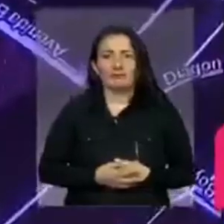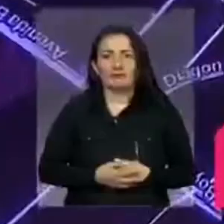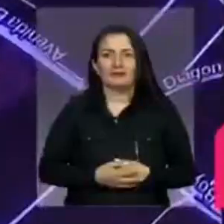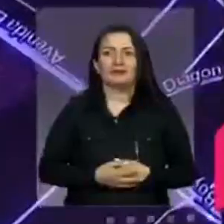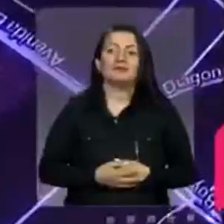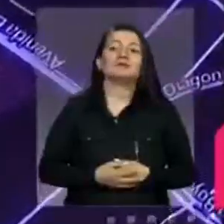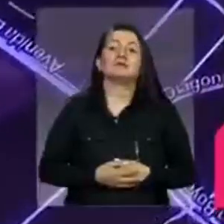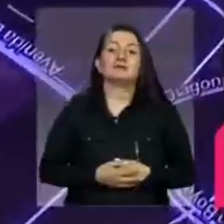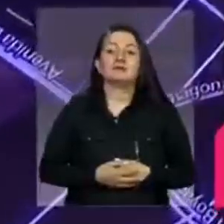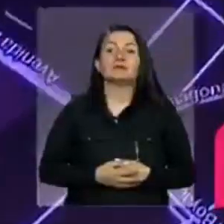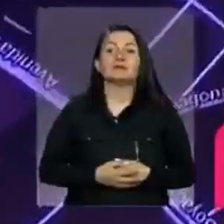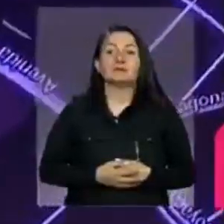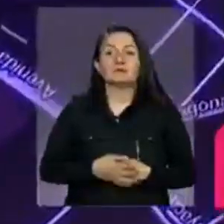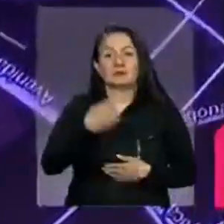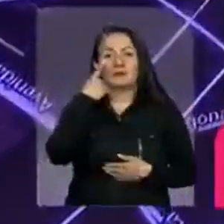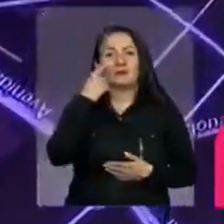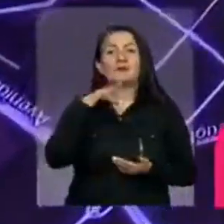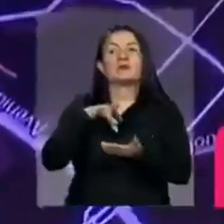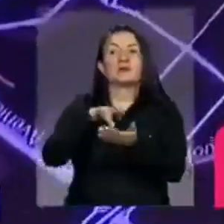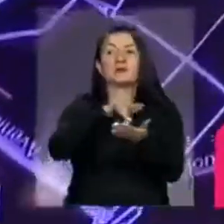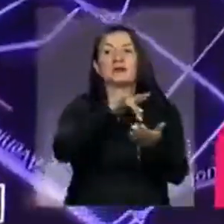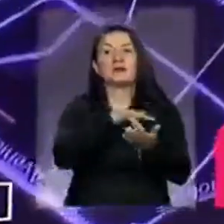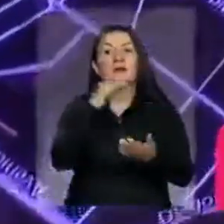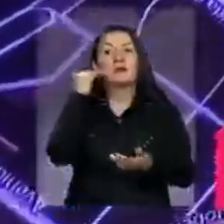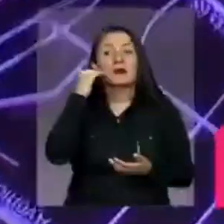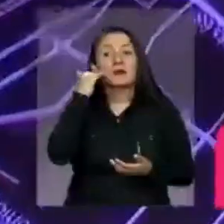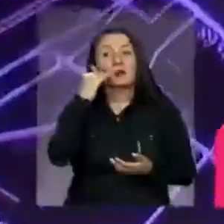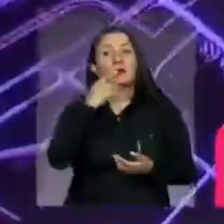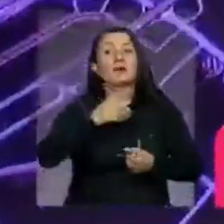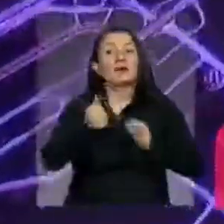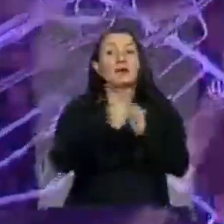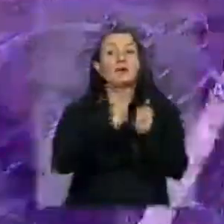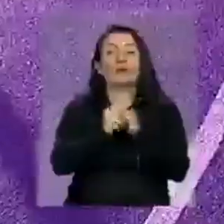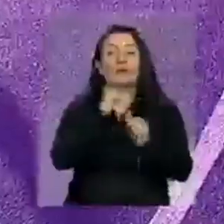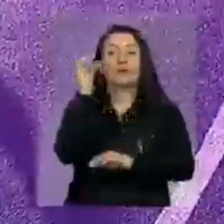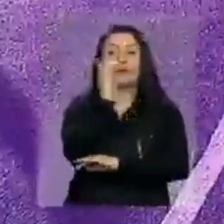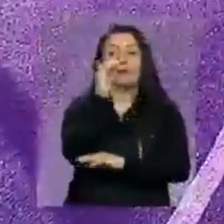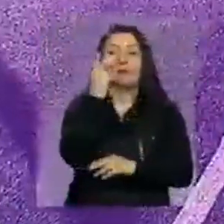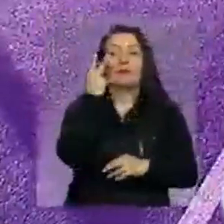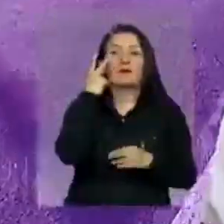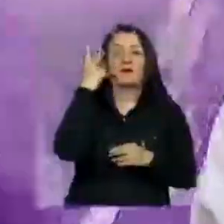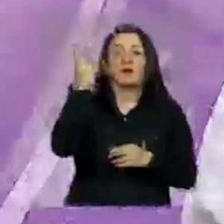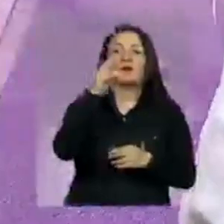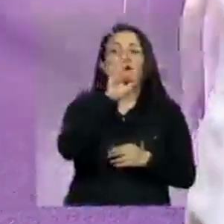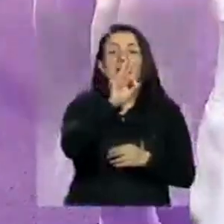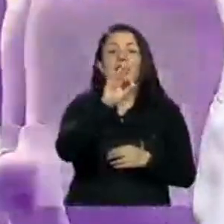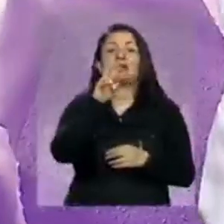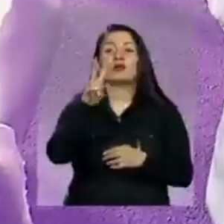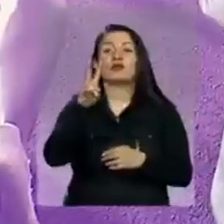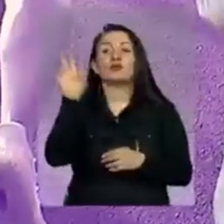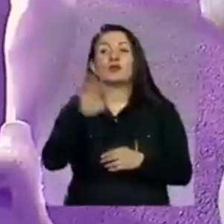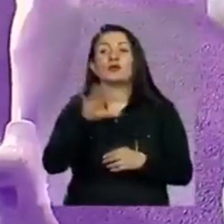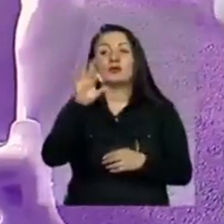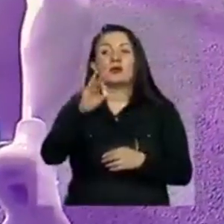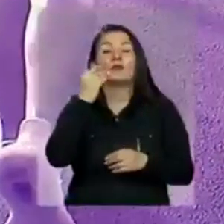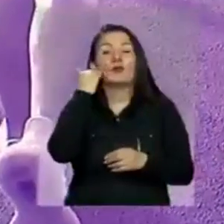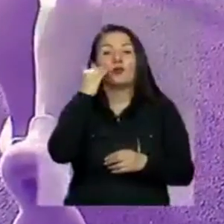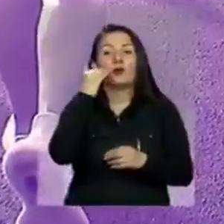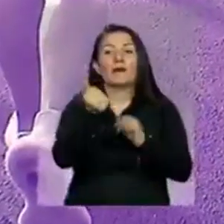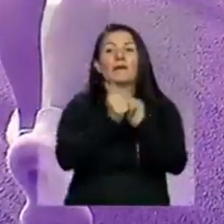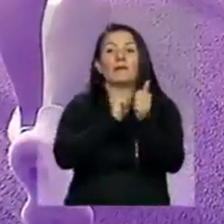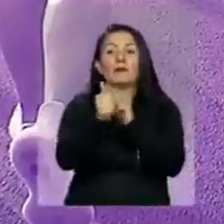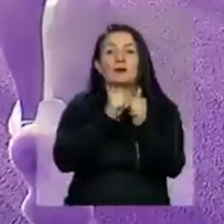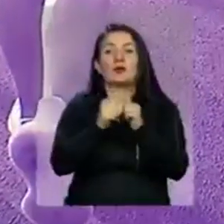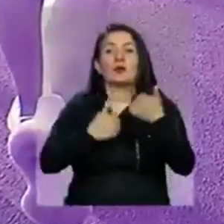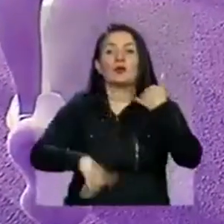Vanessa, y revisamos, así está la participación de la mujer y el deporte en Colombia. A través de esta gráfica vamos a ver que el 32% de deportistas participantes